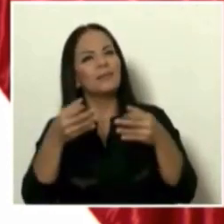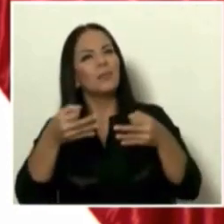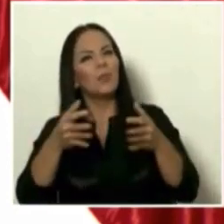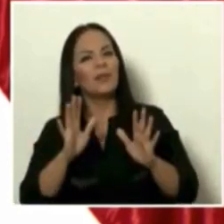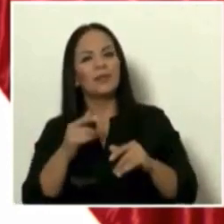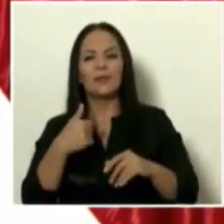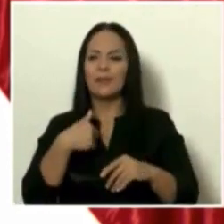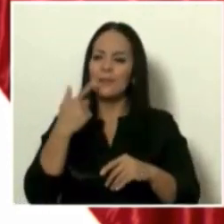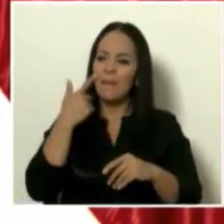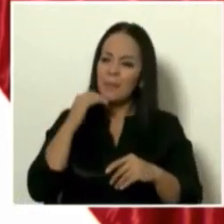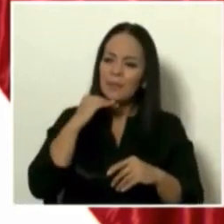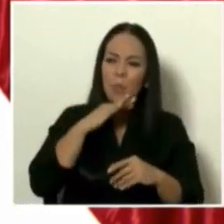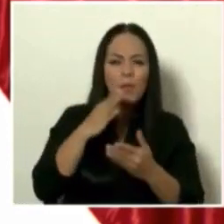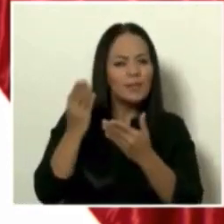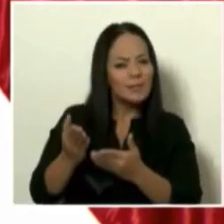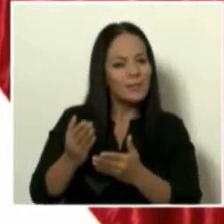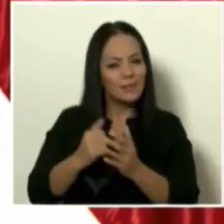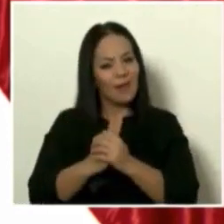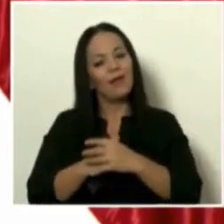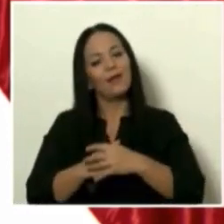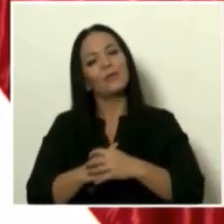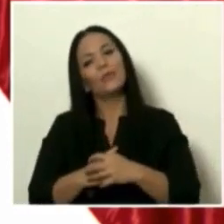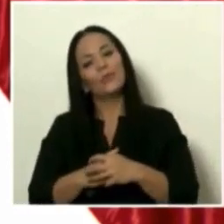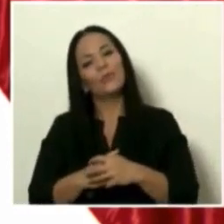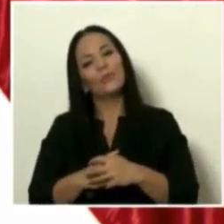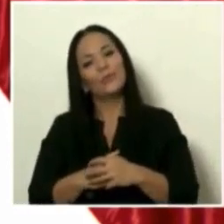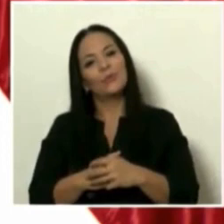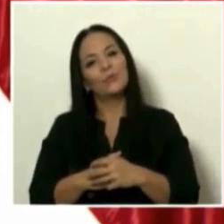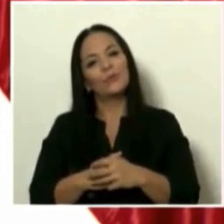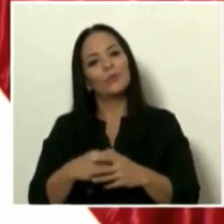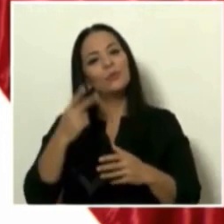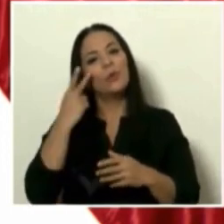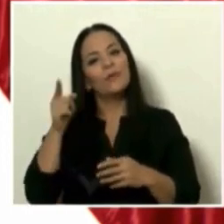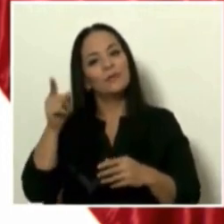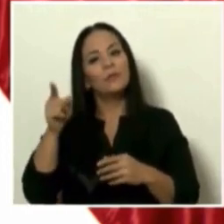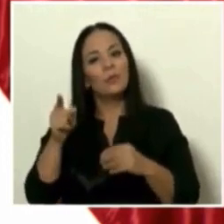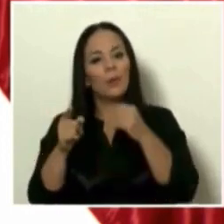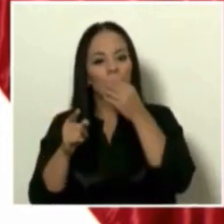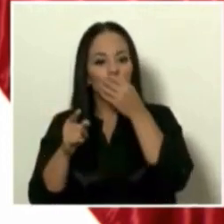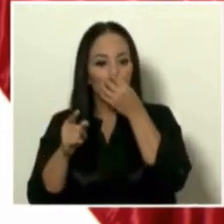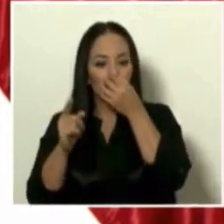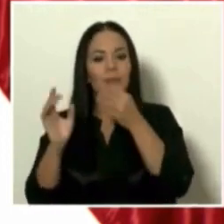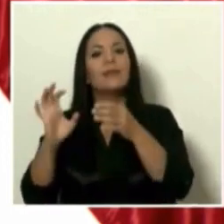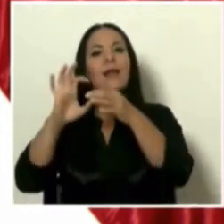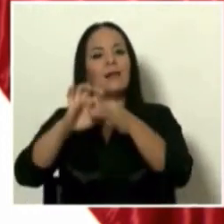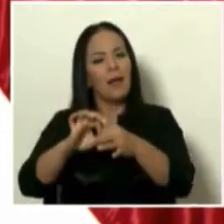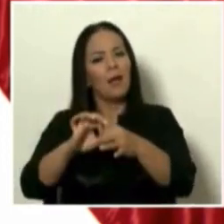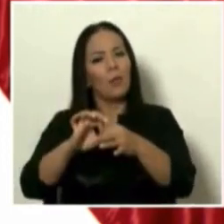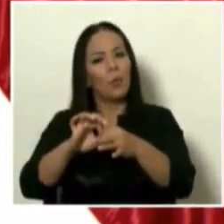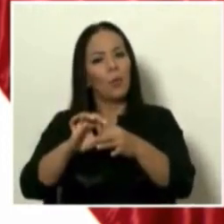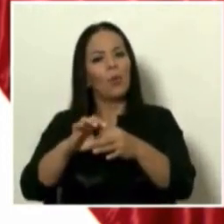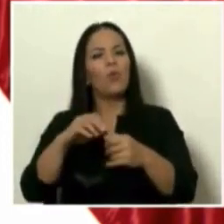extraño. Y sobre todo visto que ella se ha aliado en los votos con el Frente Amplio.